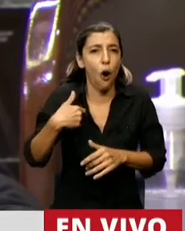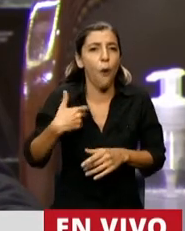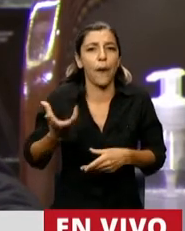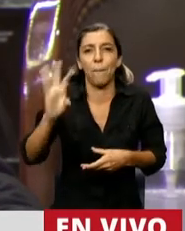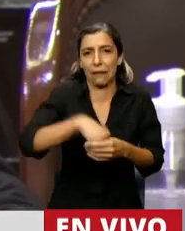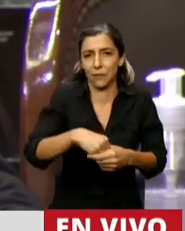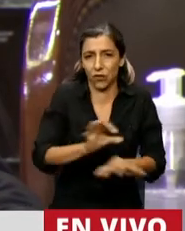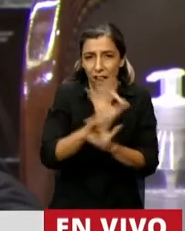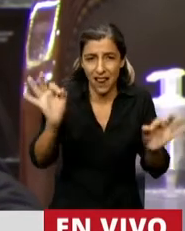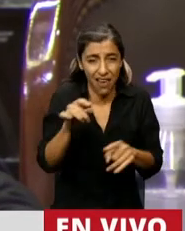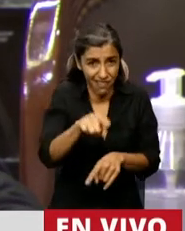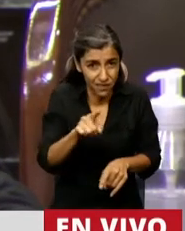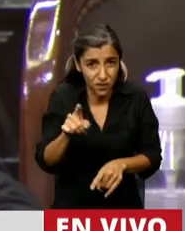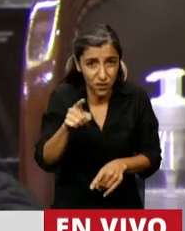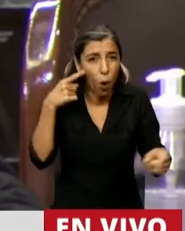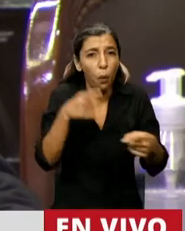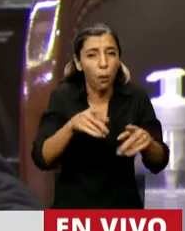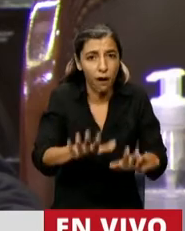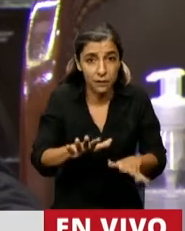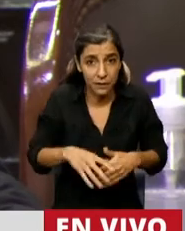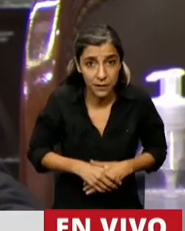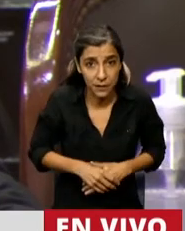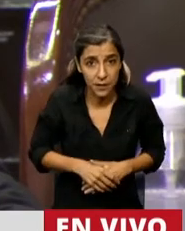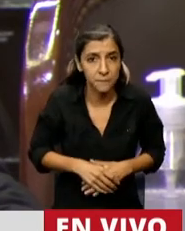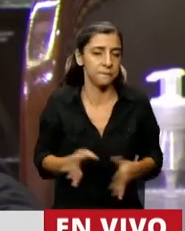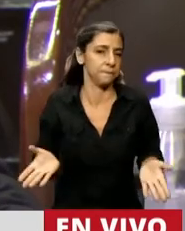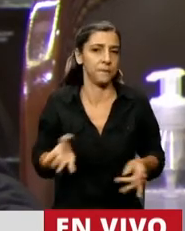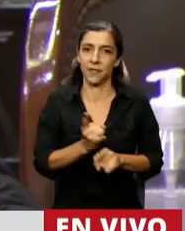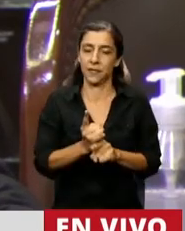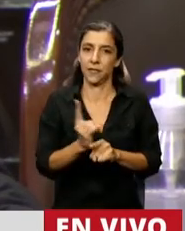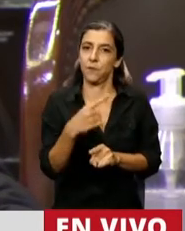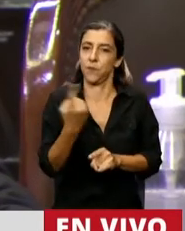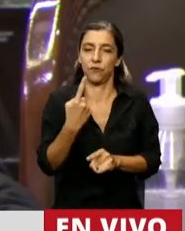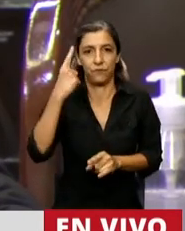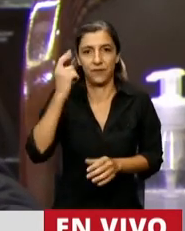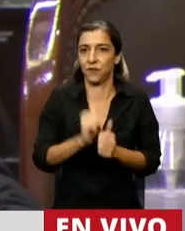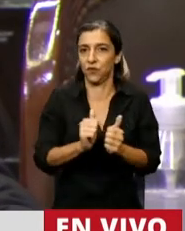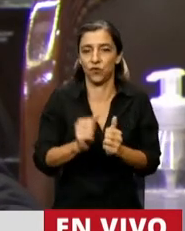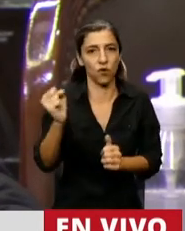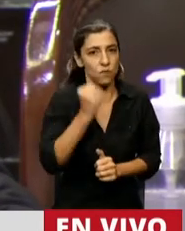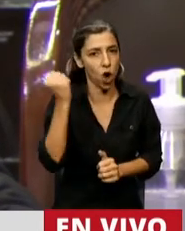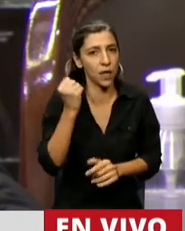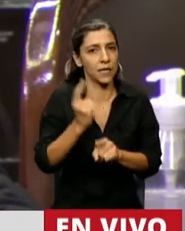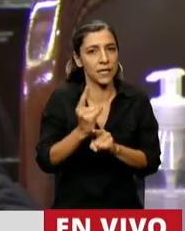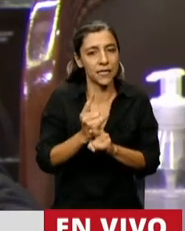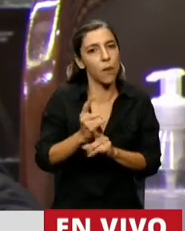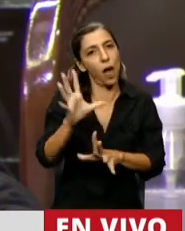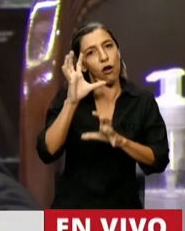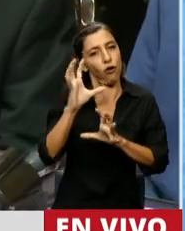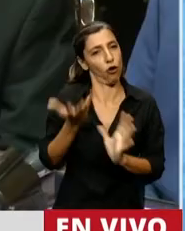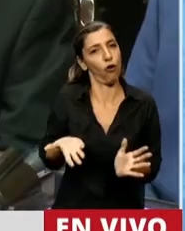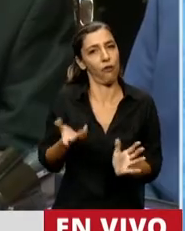participación. Efectivamente, siempre hay que hacer historia y siempre hay que recordarla como